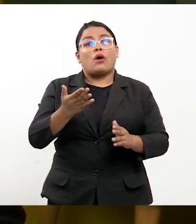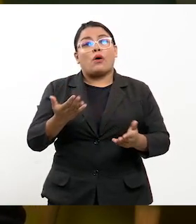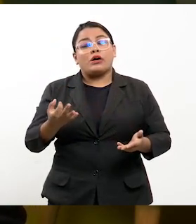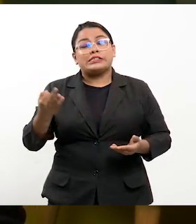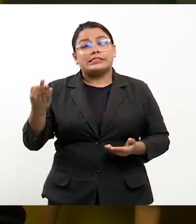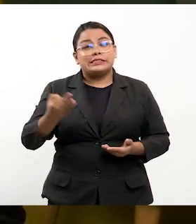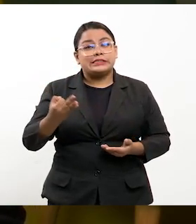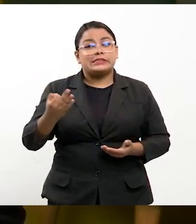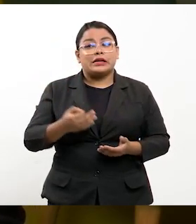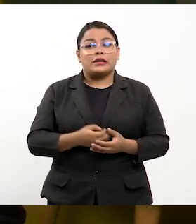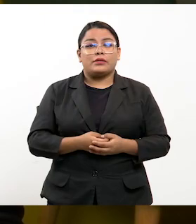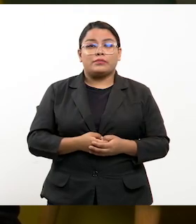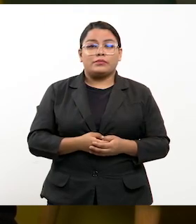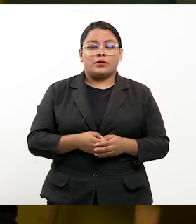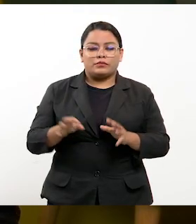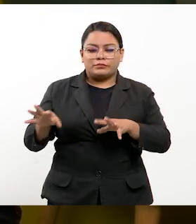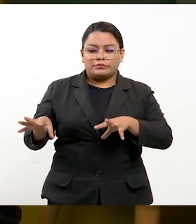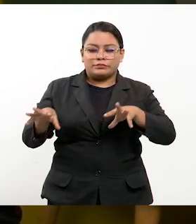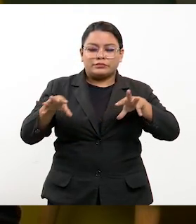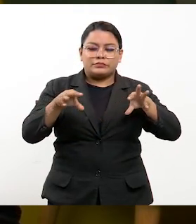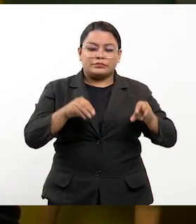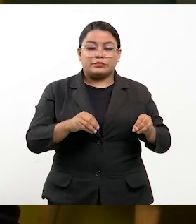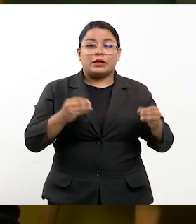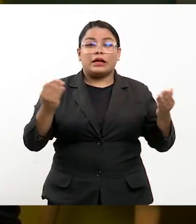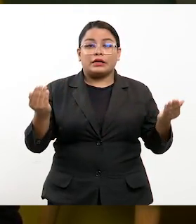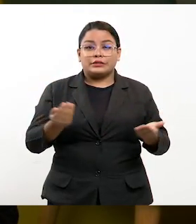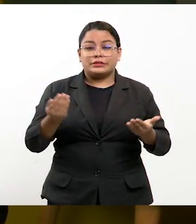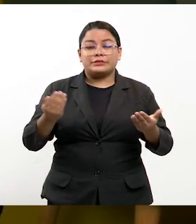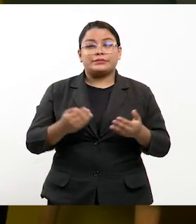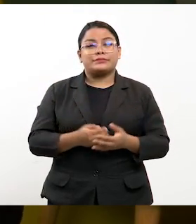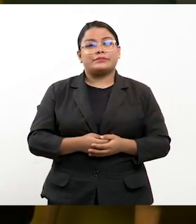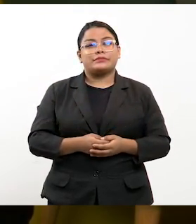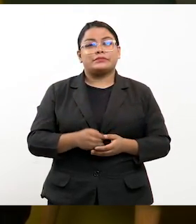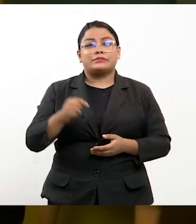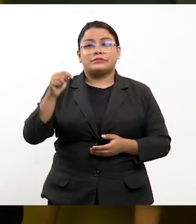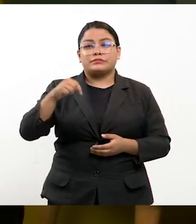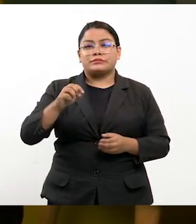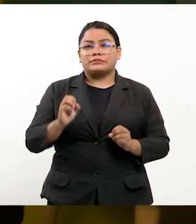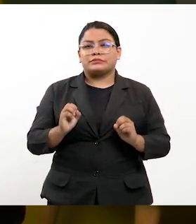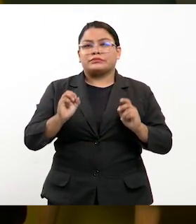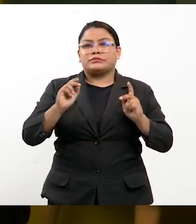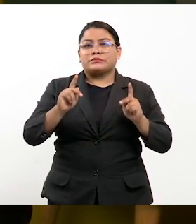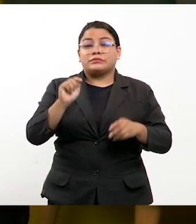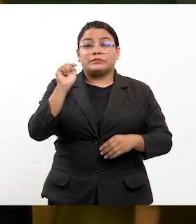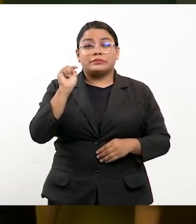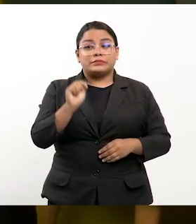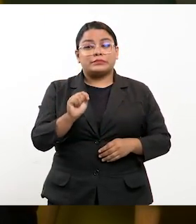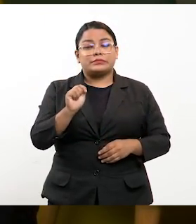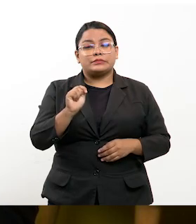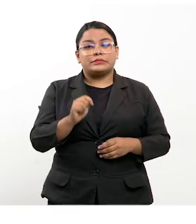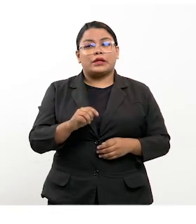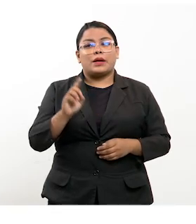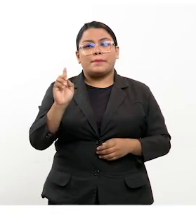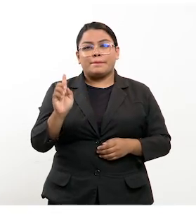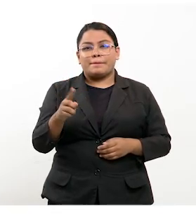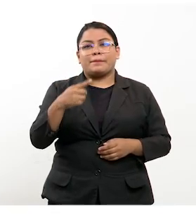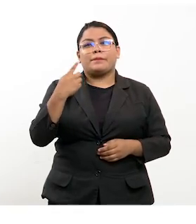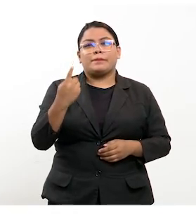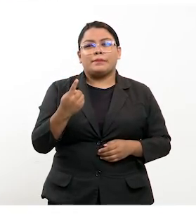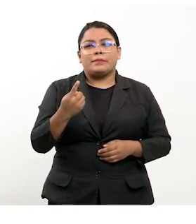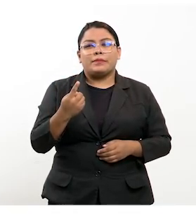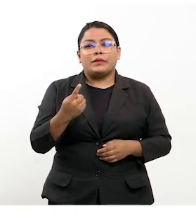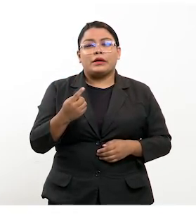debemos aplicar ciertas acciones. Y en este caso, estas acciones van a ser, la primera de